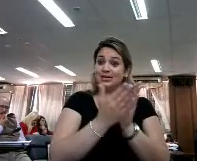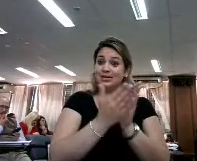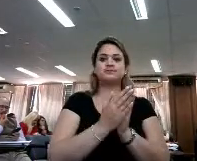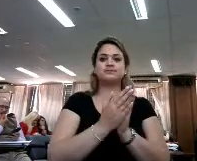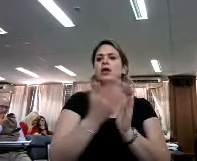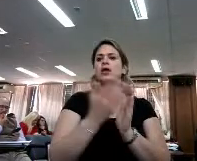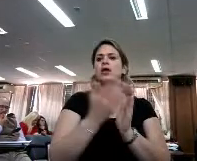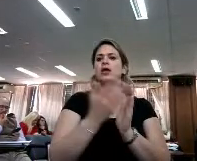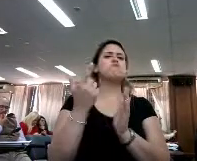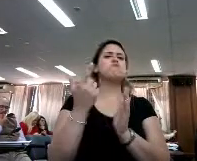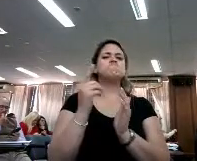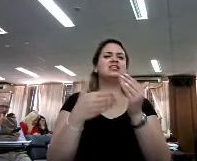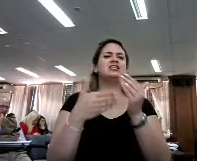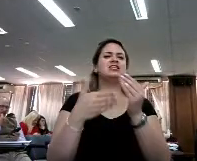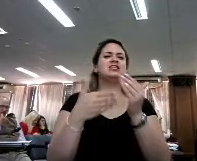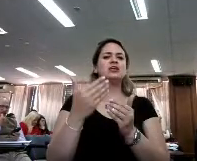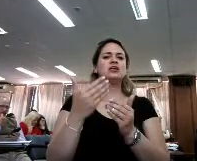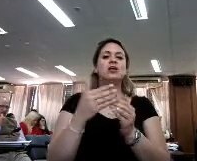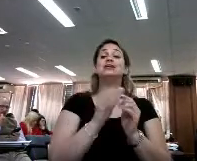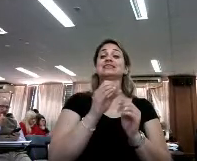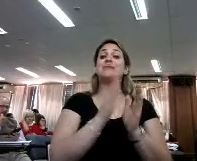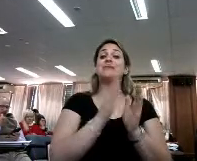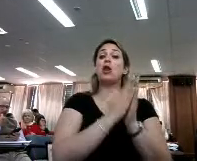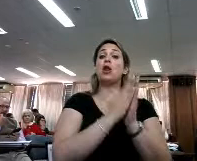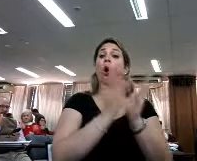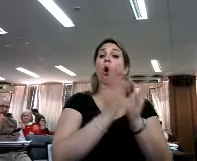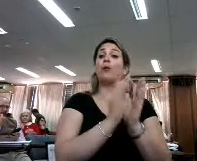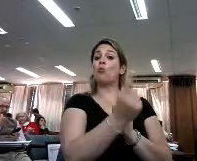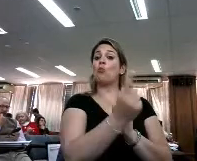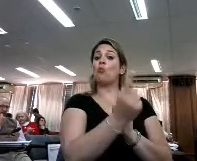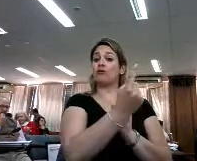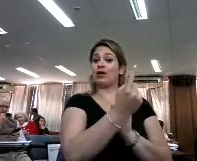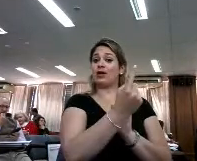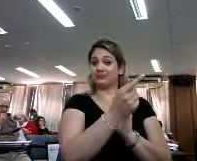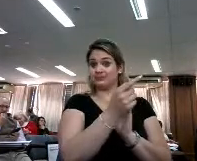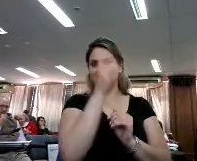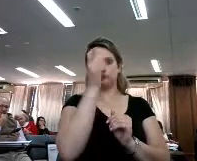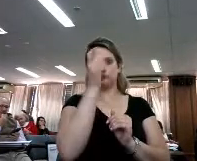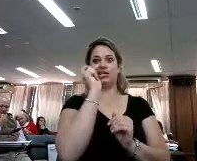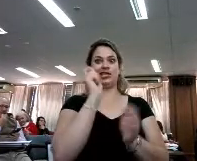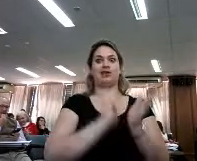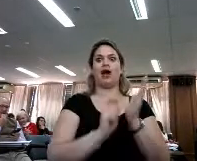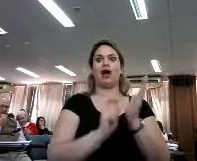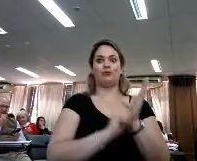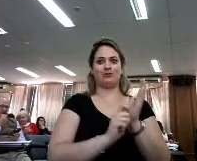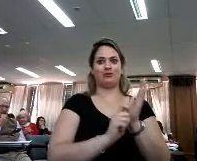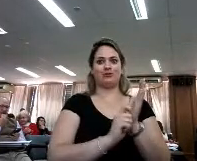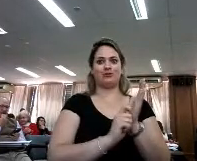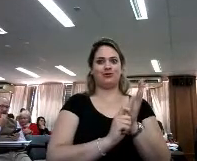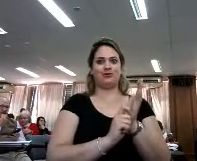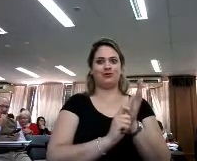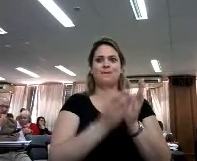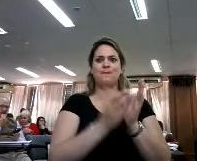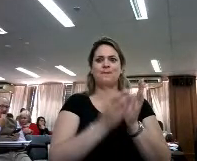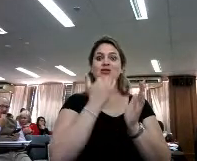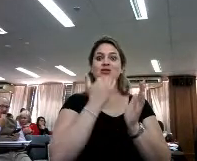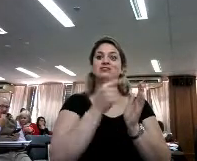alcanzamos a desarrollar, que se denominan obras huérfanas, y es, yo sé quién es el autor, pero no sé, uno, si el autor está